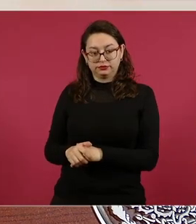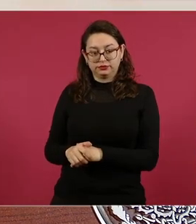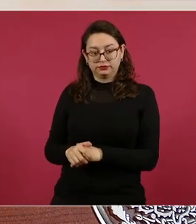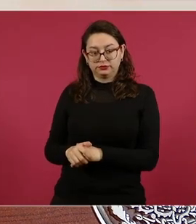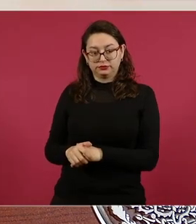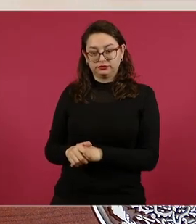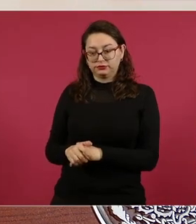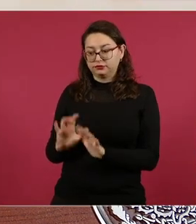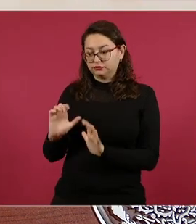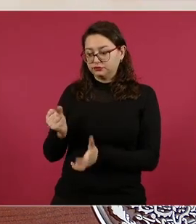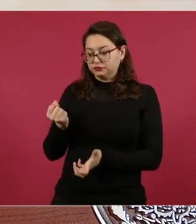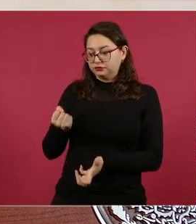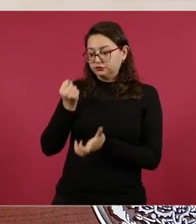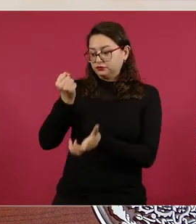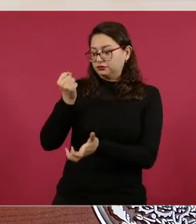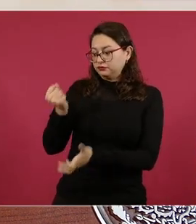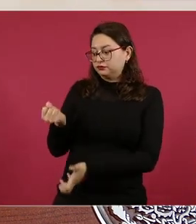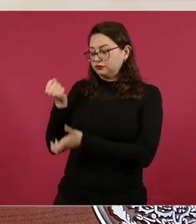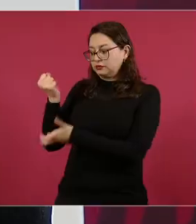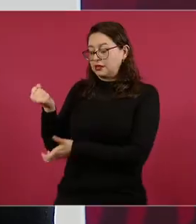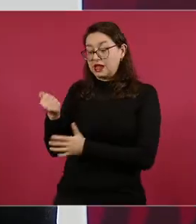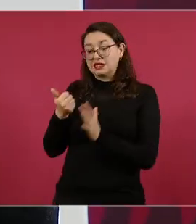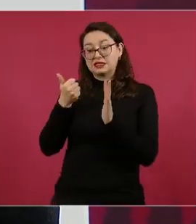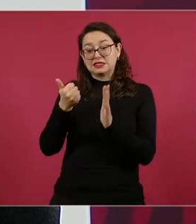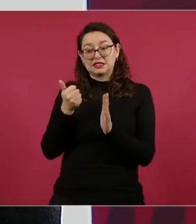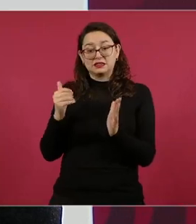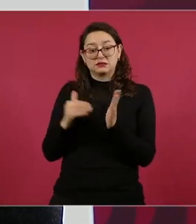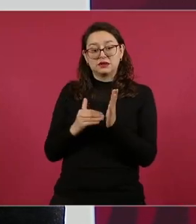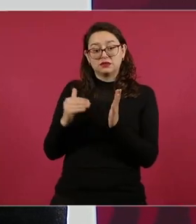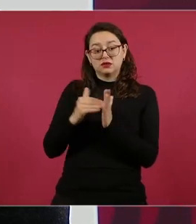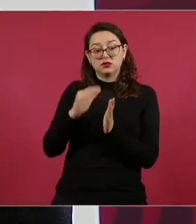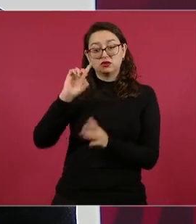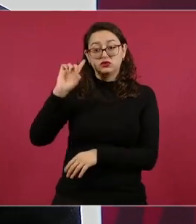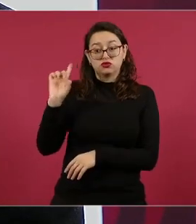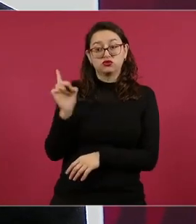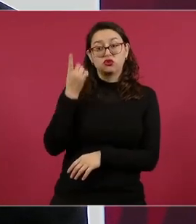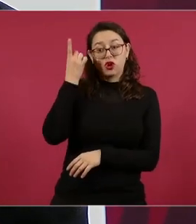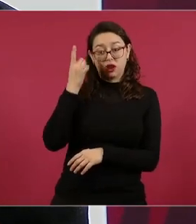con una inversión estimada de 6,000 millones de dólares,